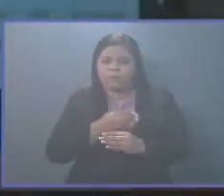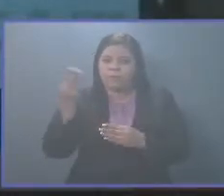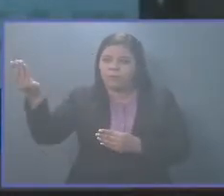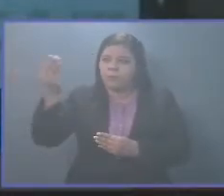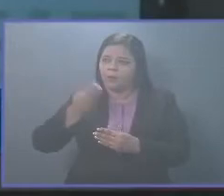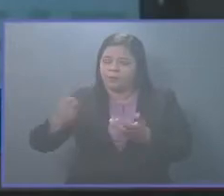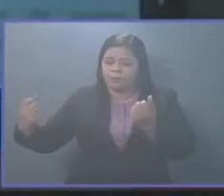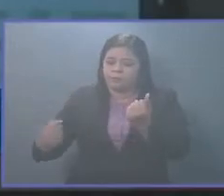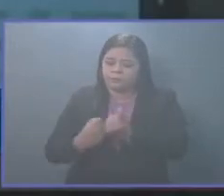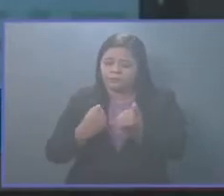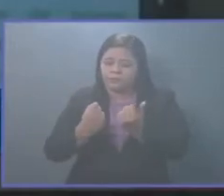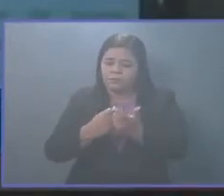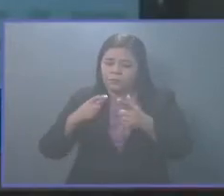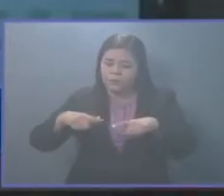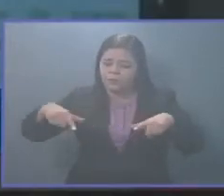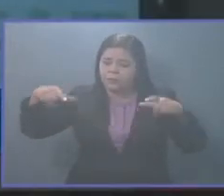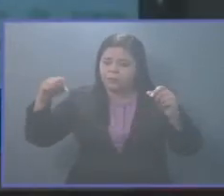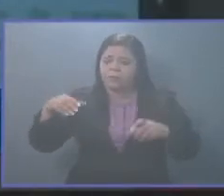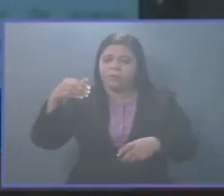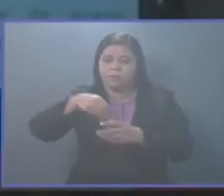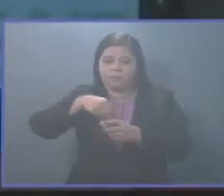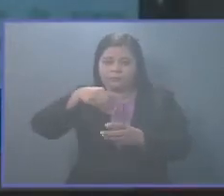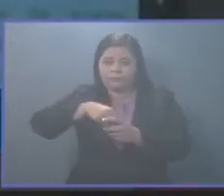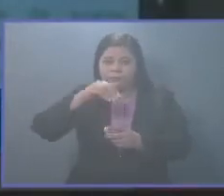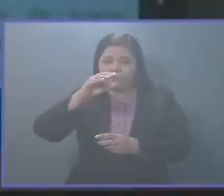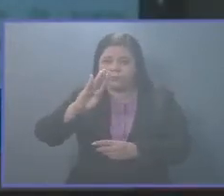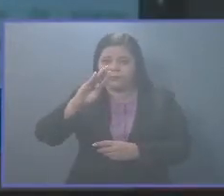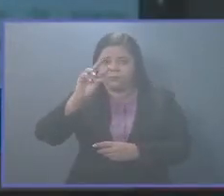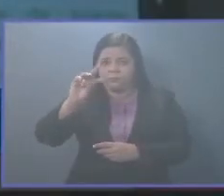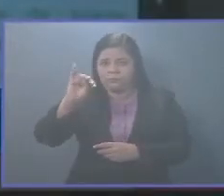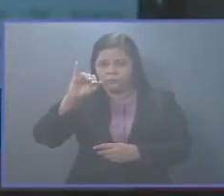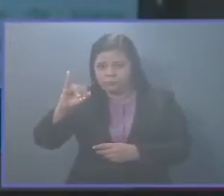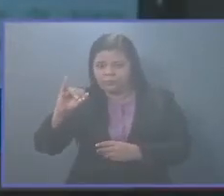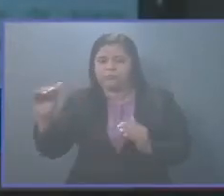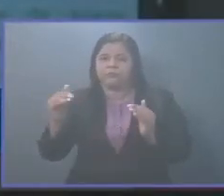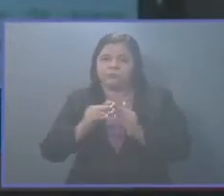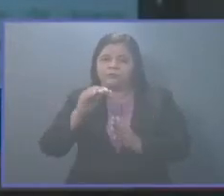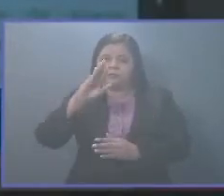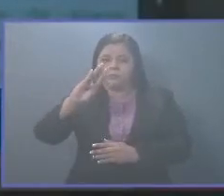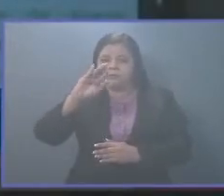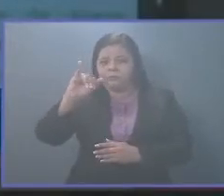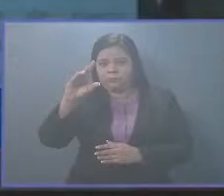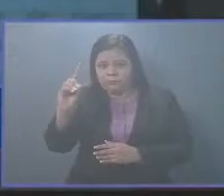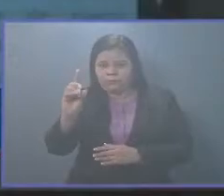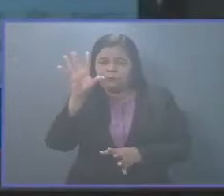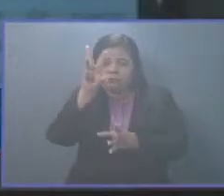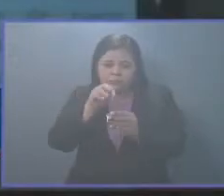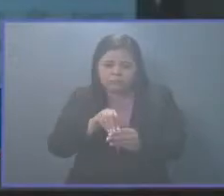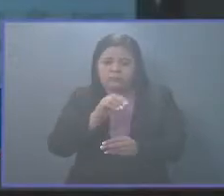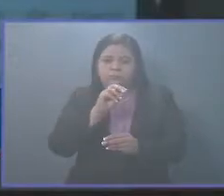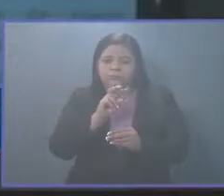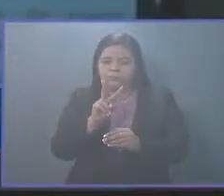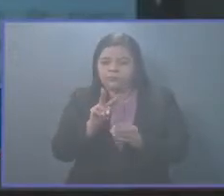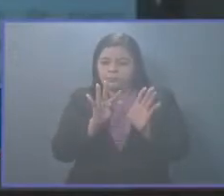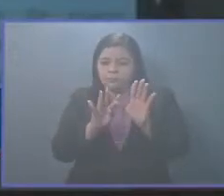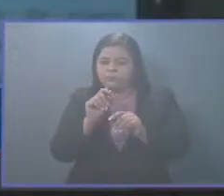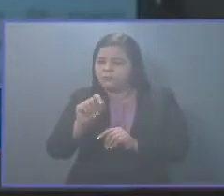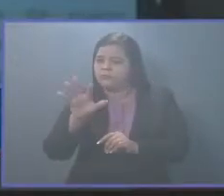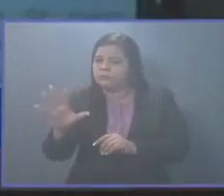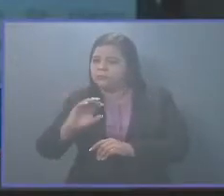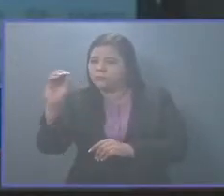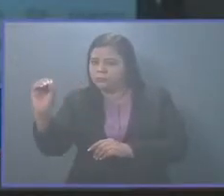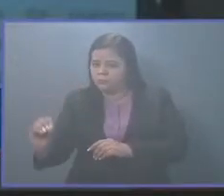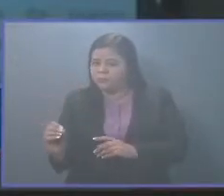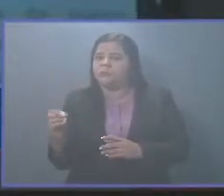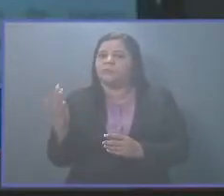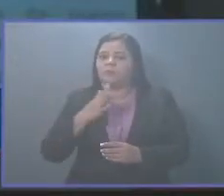japonesa, Fondo Monetario Internacional, Banco Mundial y el Banco Interamericano de Desarrollo. El restante 29.5% de la disponibilidad proviene